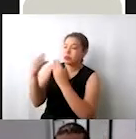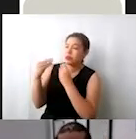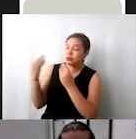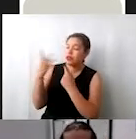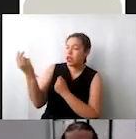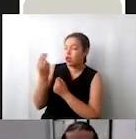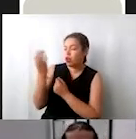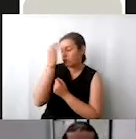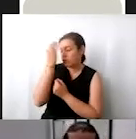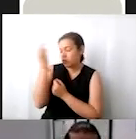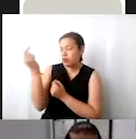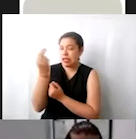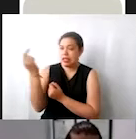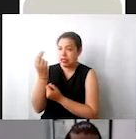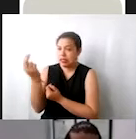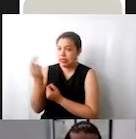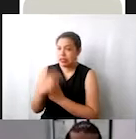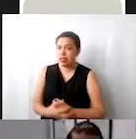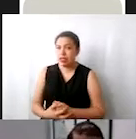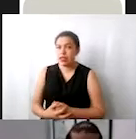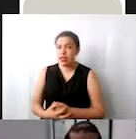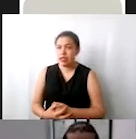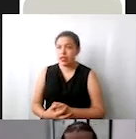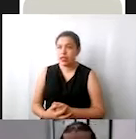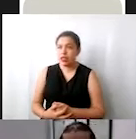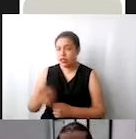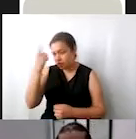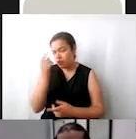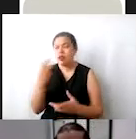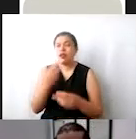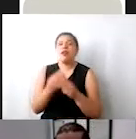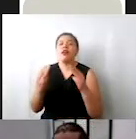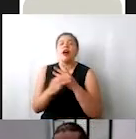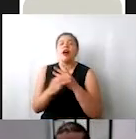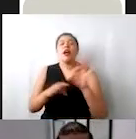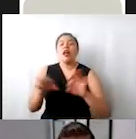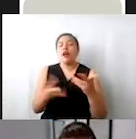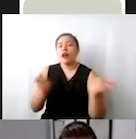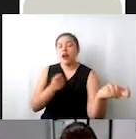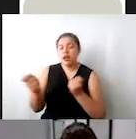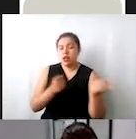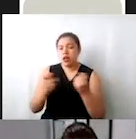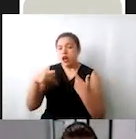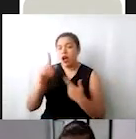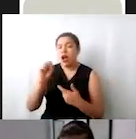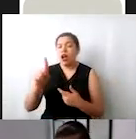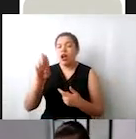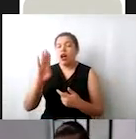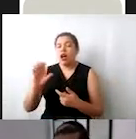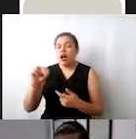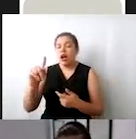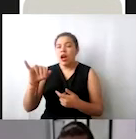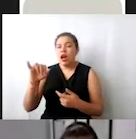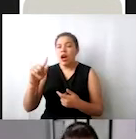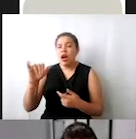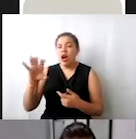conocimiento especial para manejar las herramientas de trabajo, entonces no es subcontratación. Y aquí ya nos vienen a